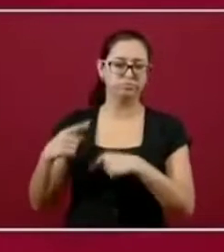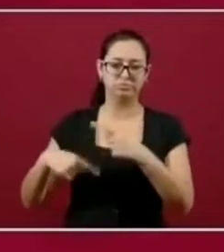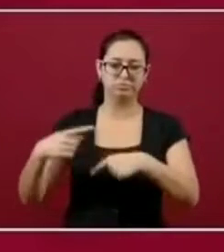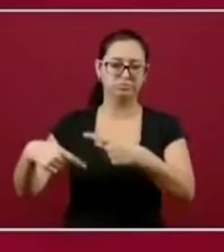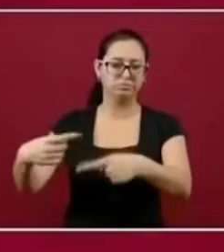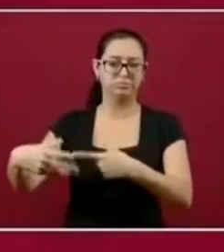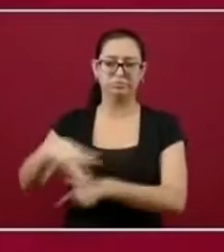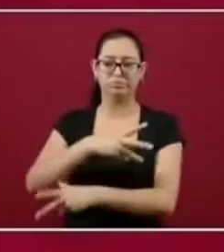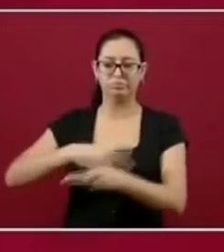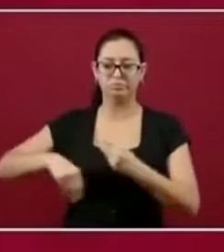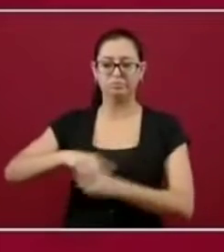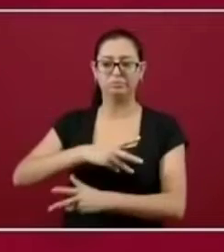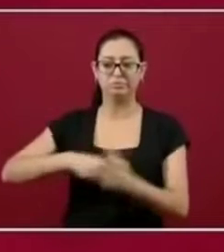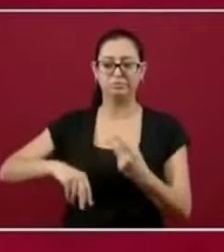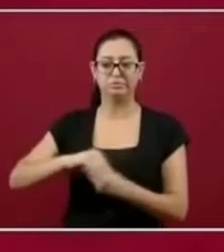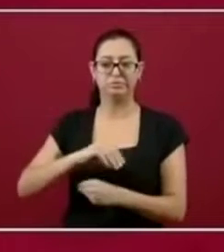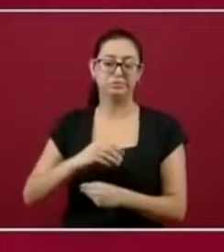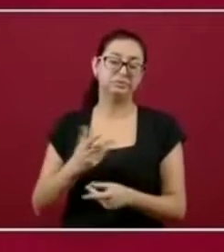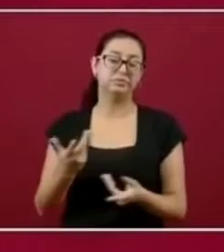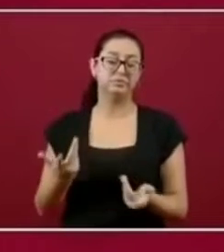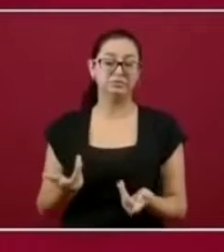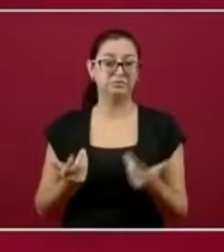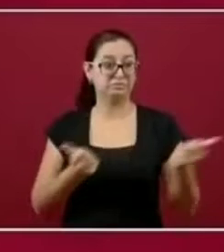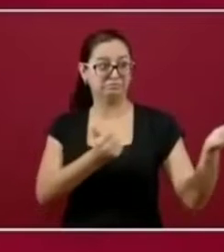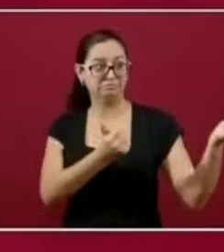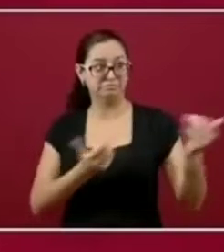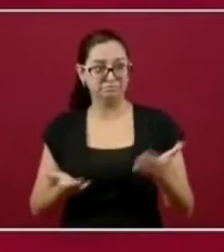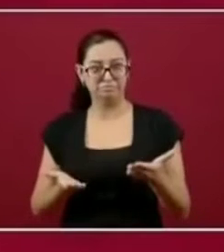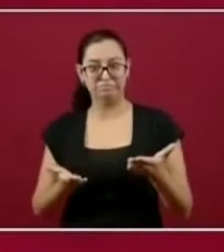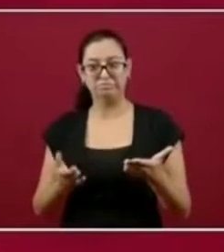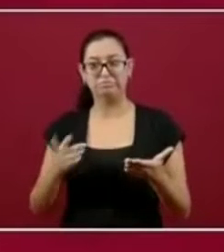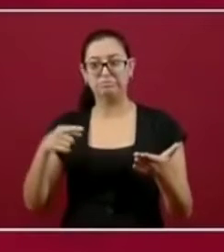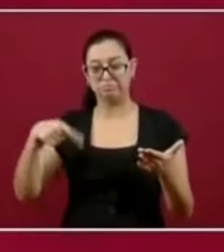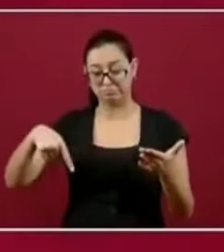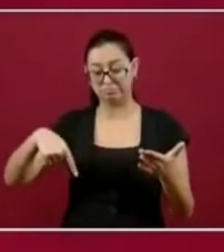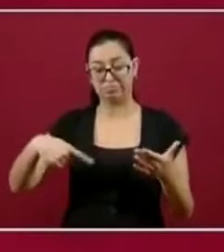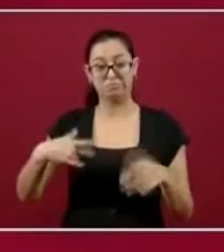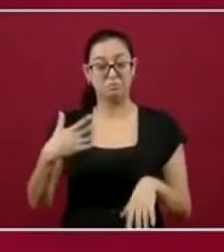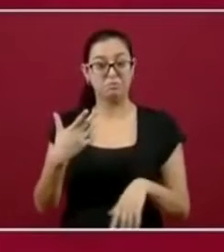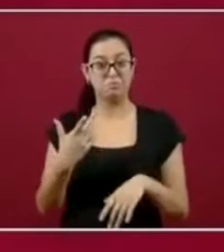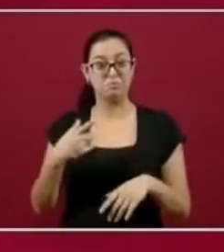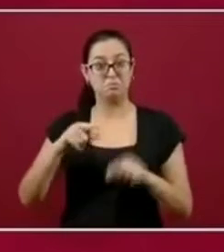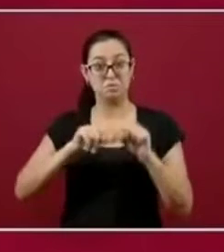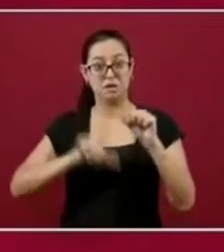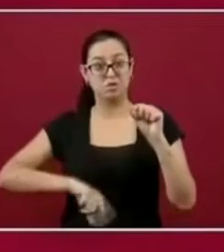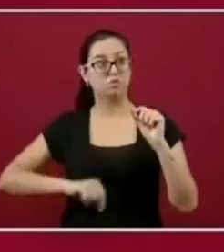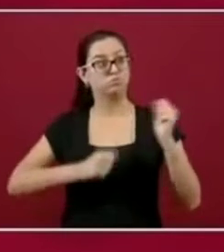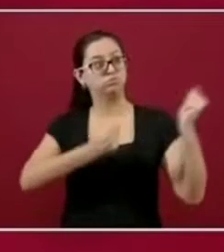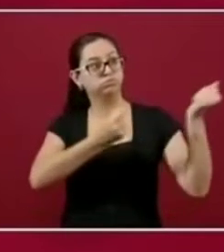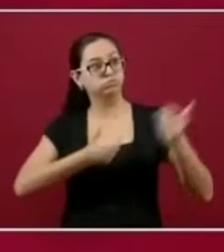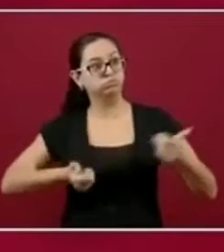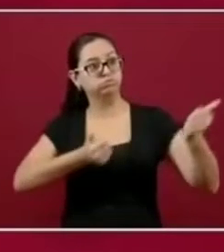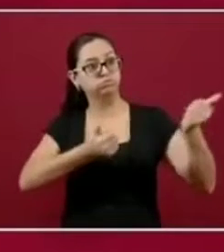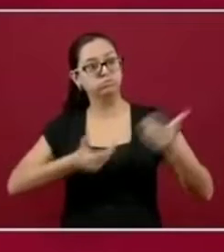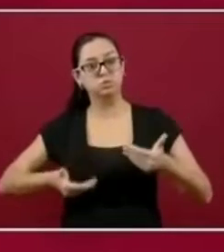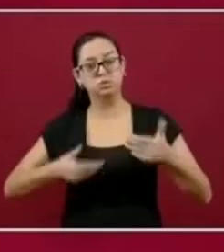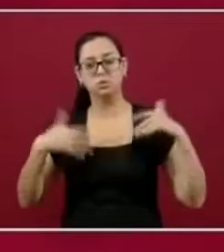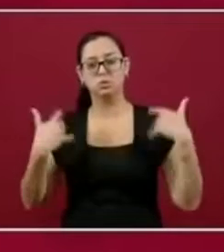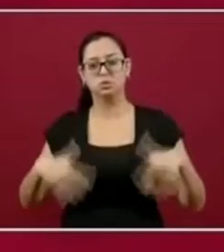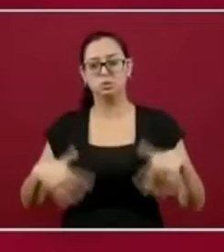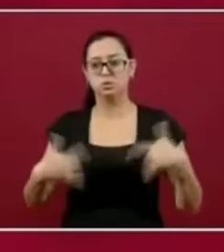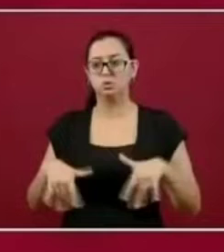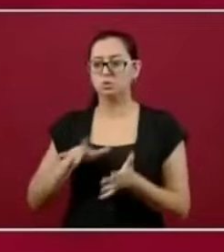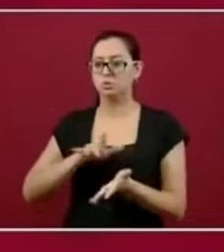Ese dinero es la principal fuente de ingresos que tiene nuestro país. Es un